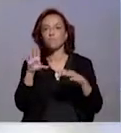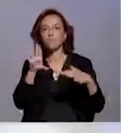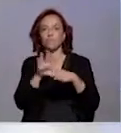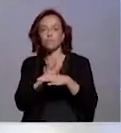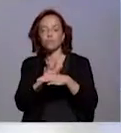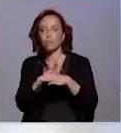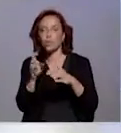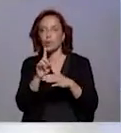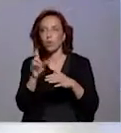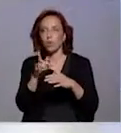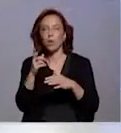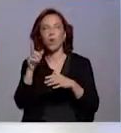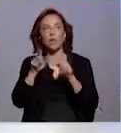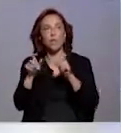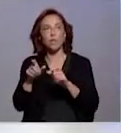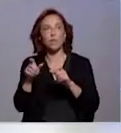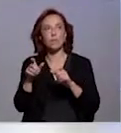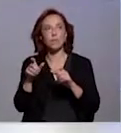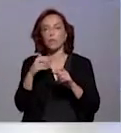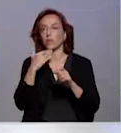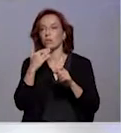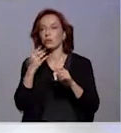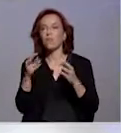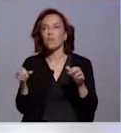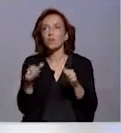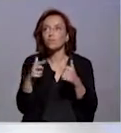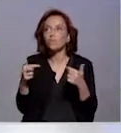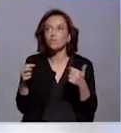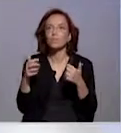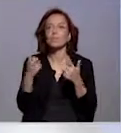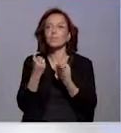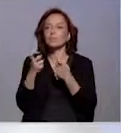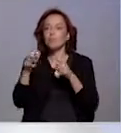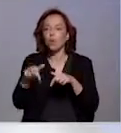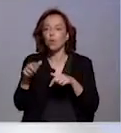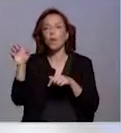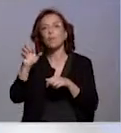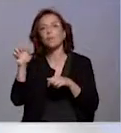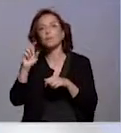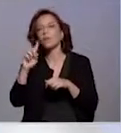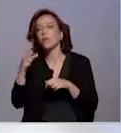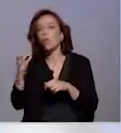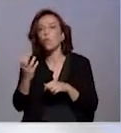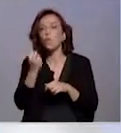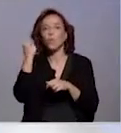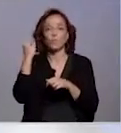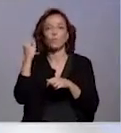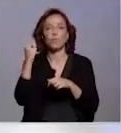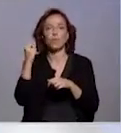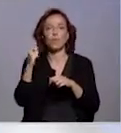y la demanda hay gente que no tiene las habilidades o las capacidades que se están requiriendo hoy hay empresas que no encuentran en los sectores